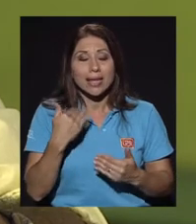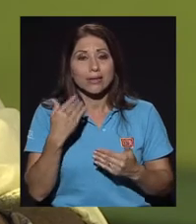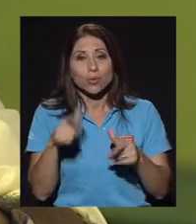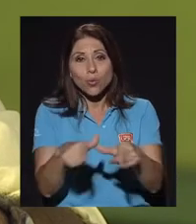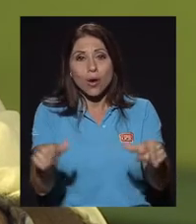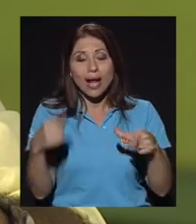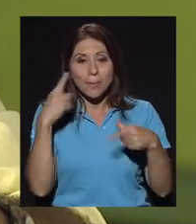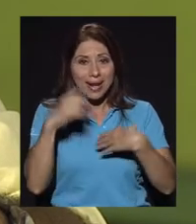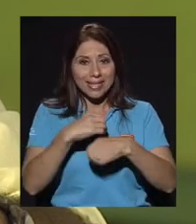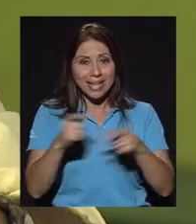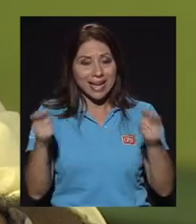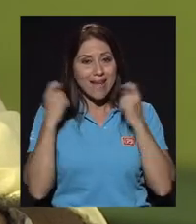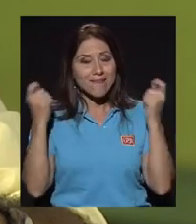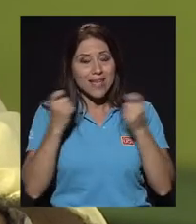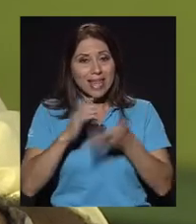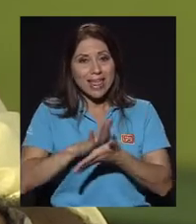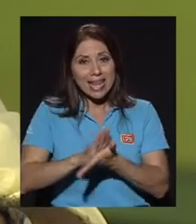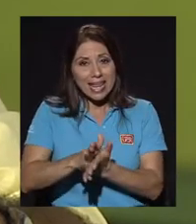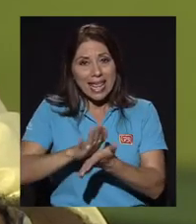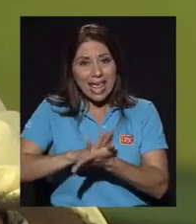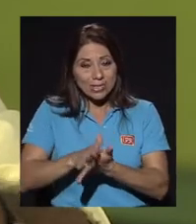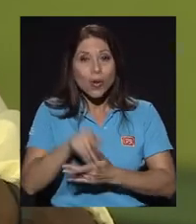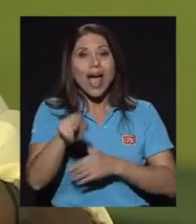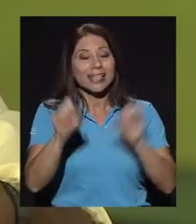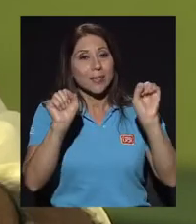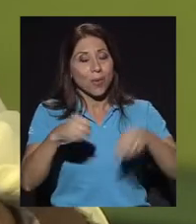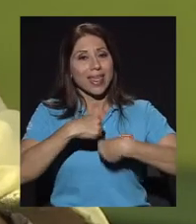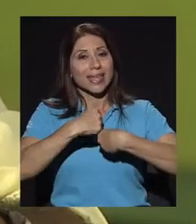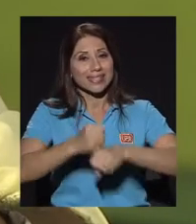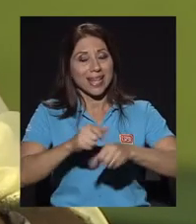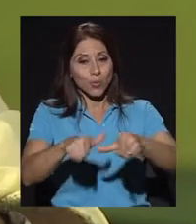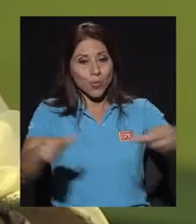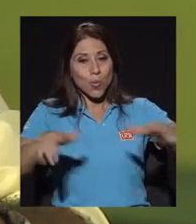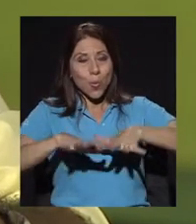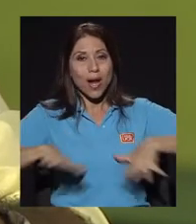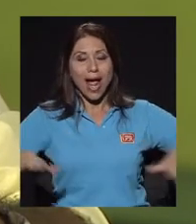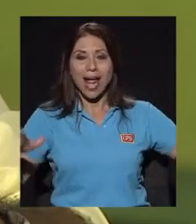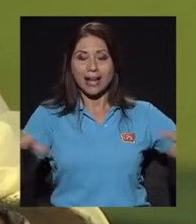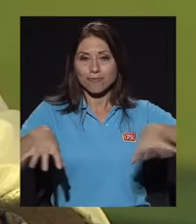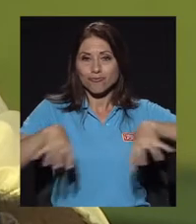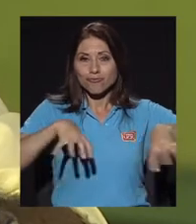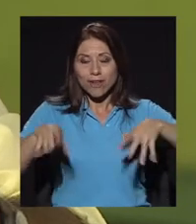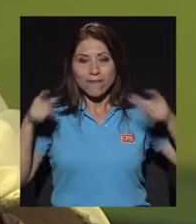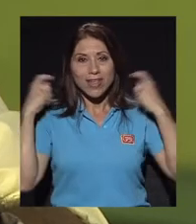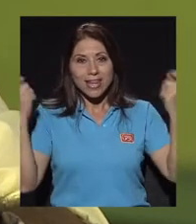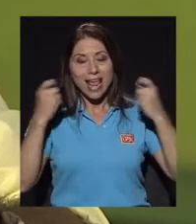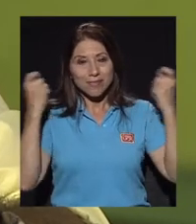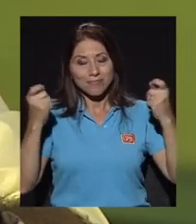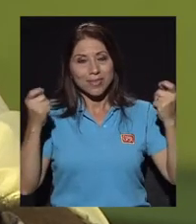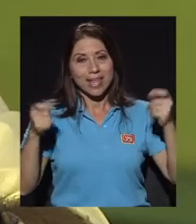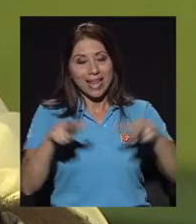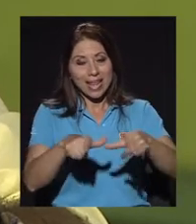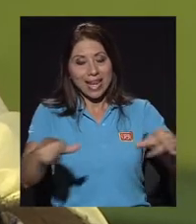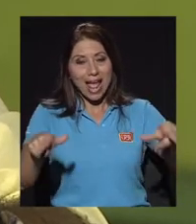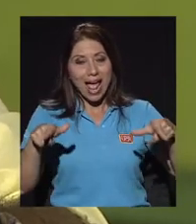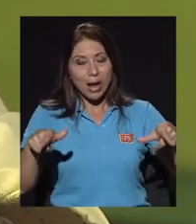queso. Pensamos que ahí se puede hacer un campo ferial también en el área de descarga de las aguas